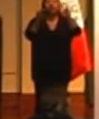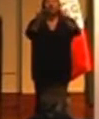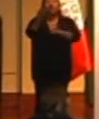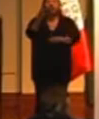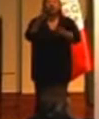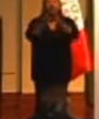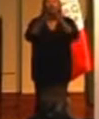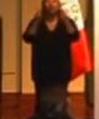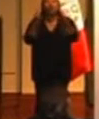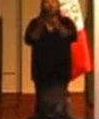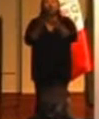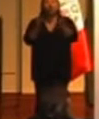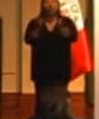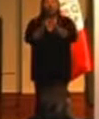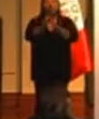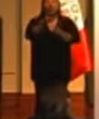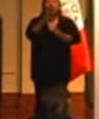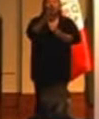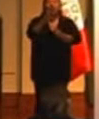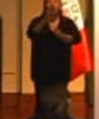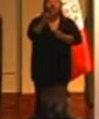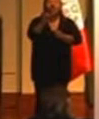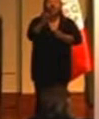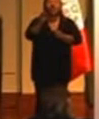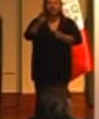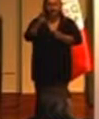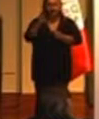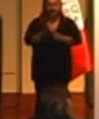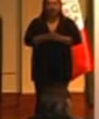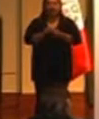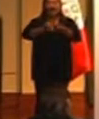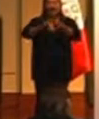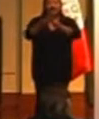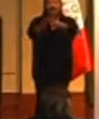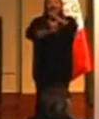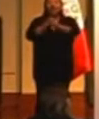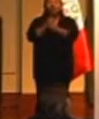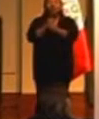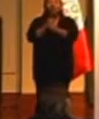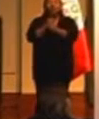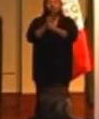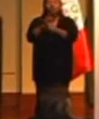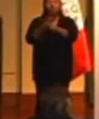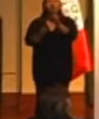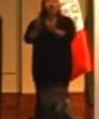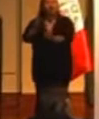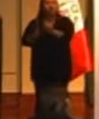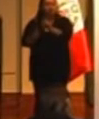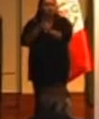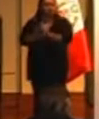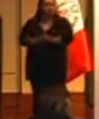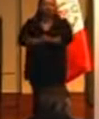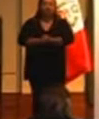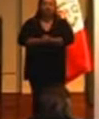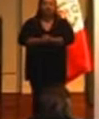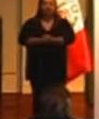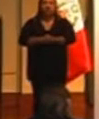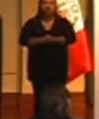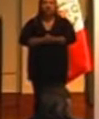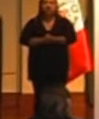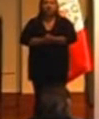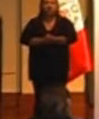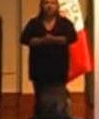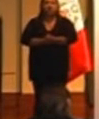282 reuniones del CODISEC desde el año 2011.